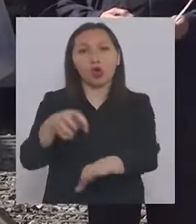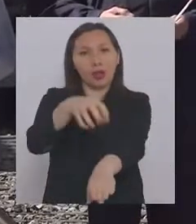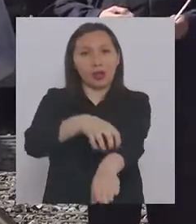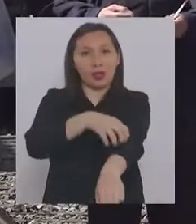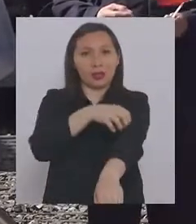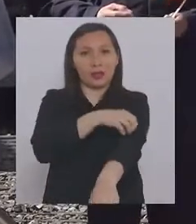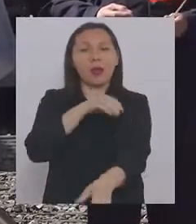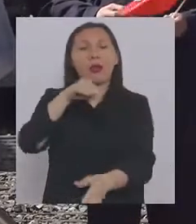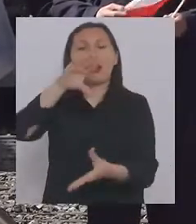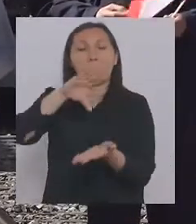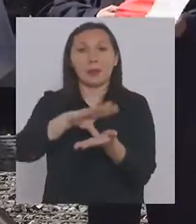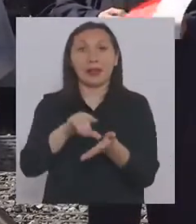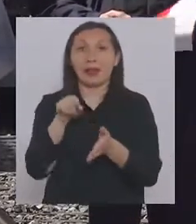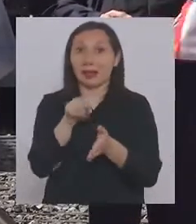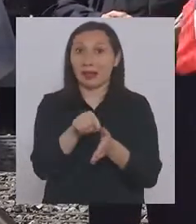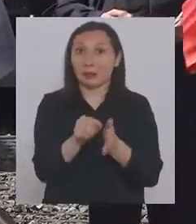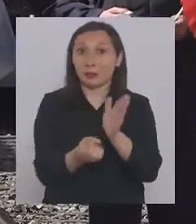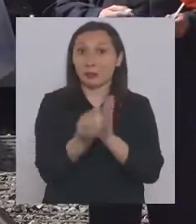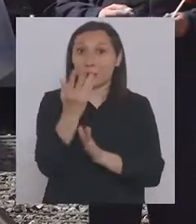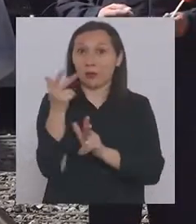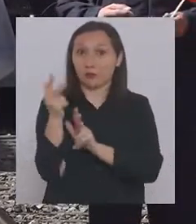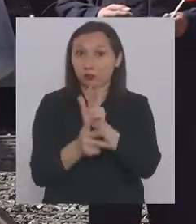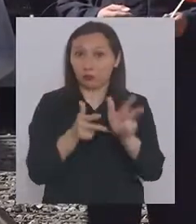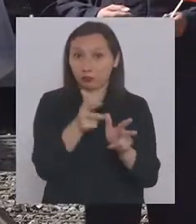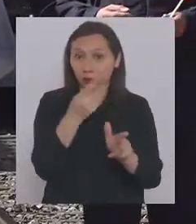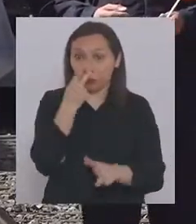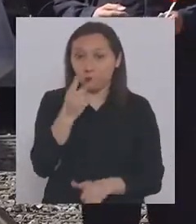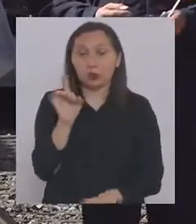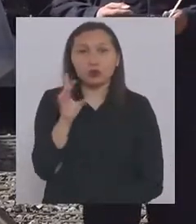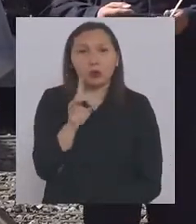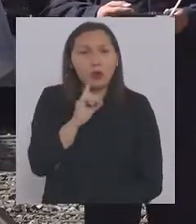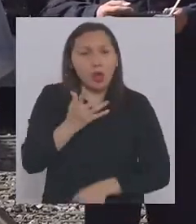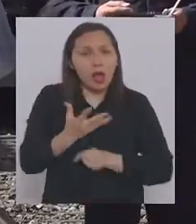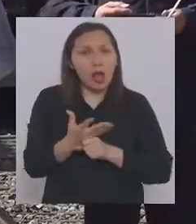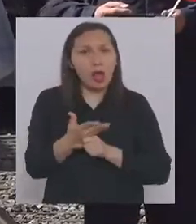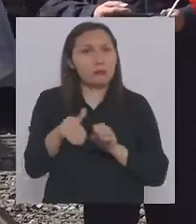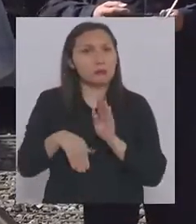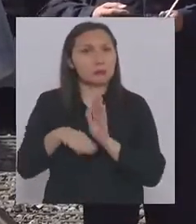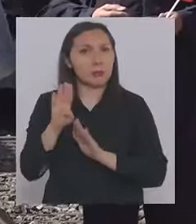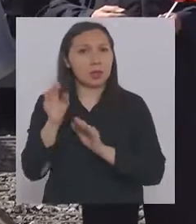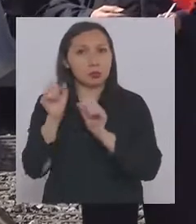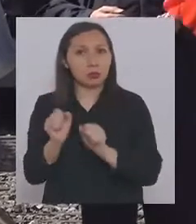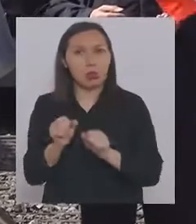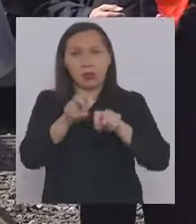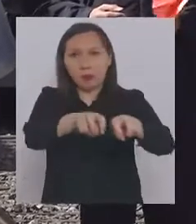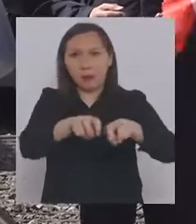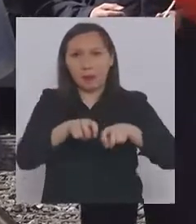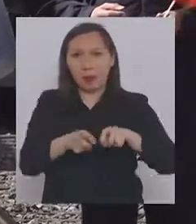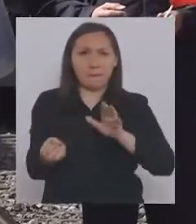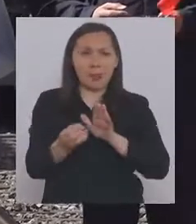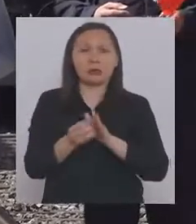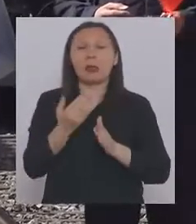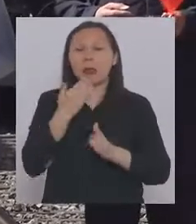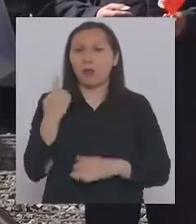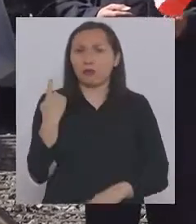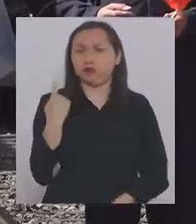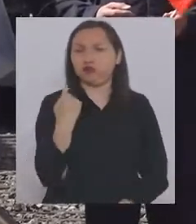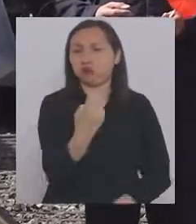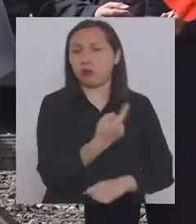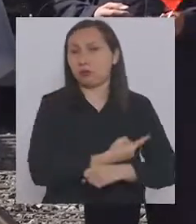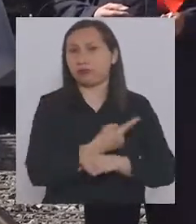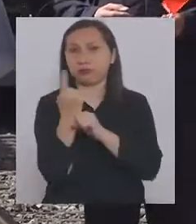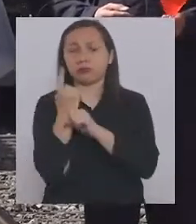país. Estos trenes, que lo hemos visto, no solamente cuentan con una mucho mayor capacidad de pasajeros, son más rápidos, son